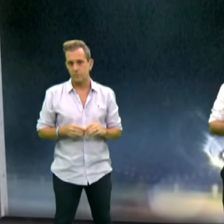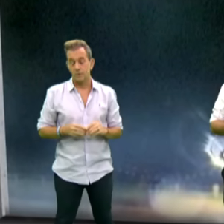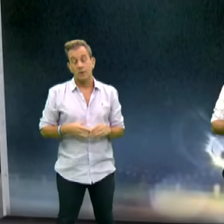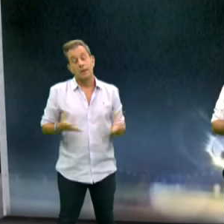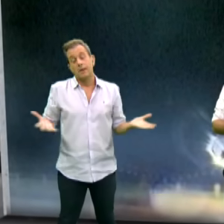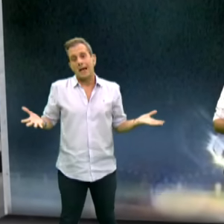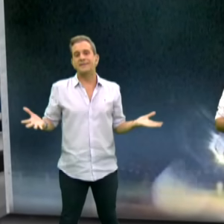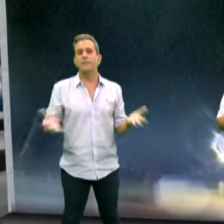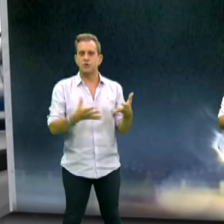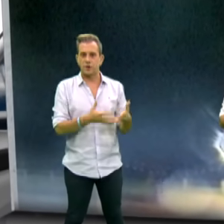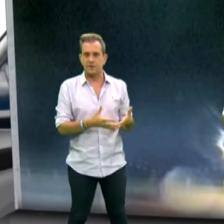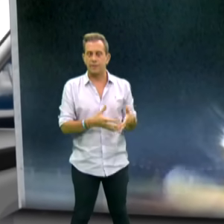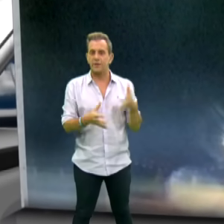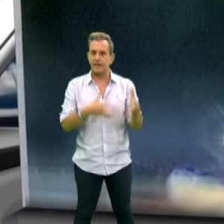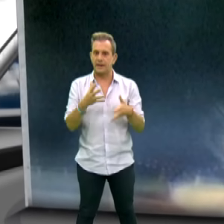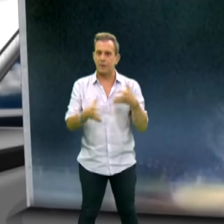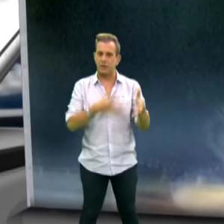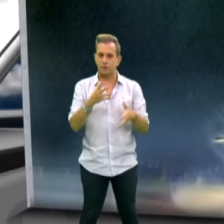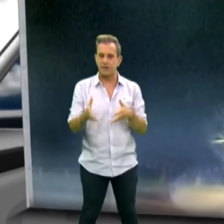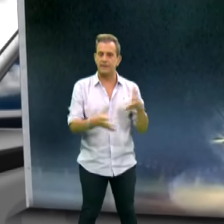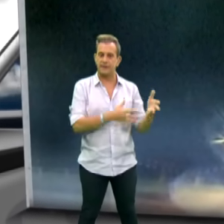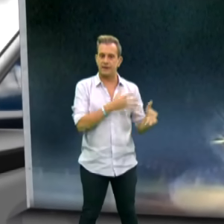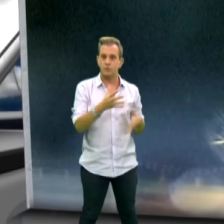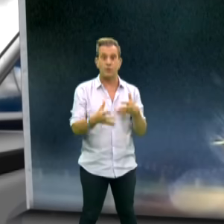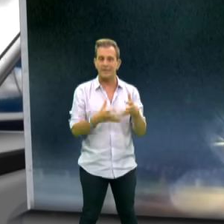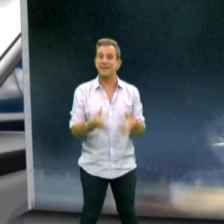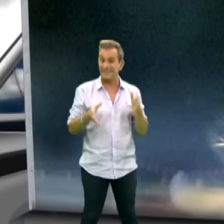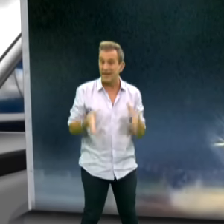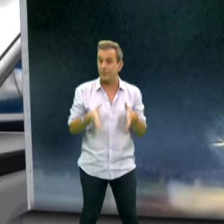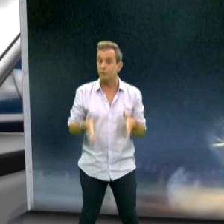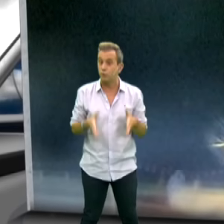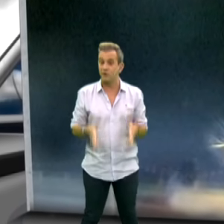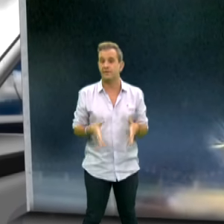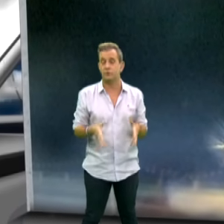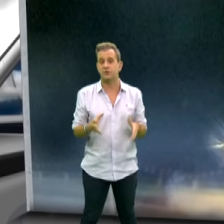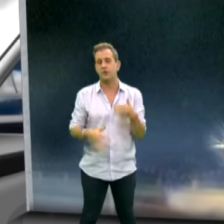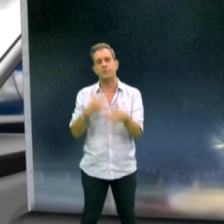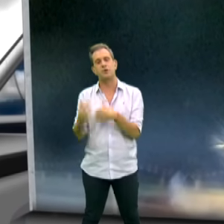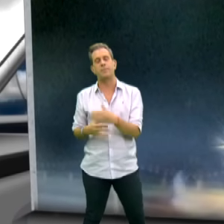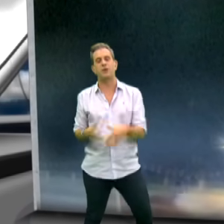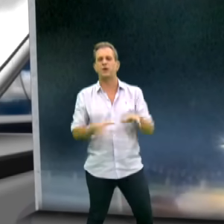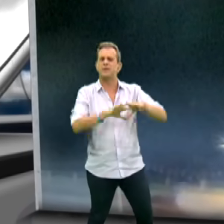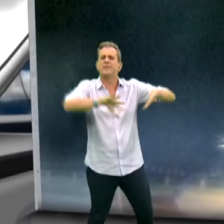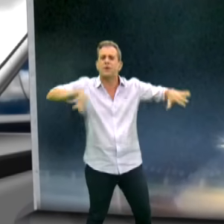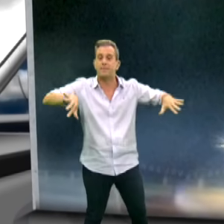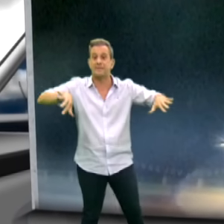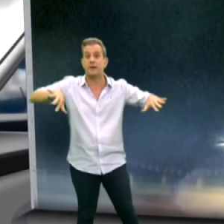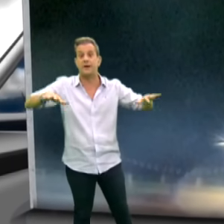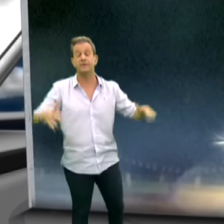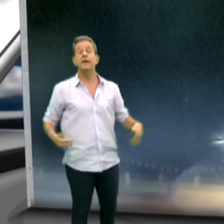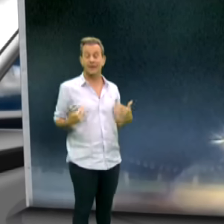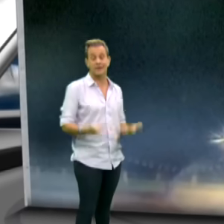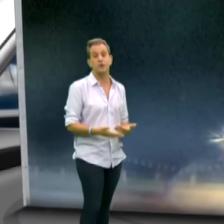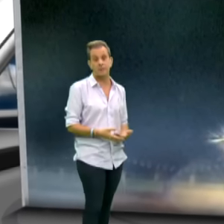locura, ¿no? Evidentemente. Hacía mucho que no se daba. Vos sabés que en la época de los 80, 90, se daban mucho estas situaciones, después llegó un periodo que se empezaban a espaciar